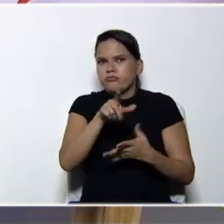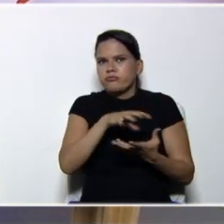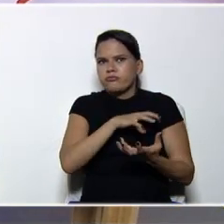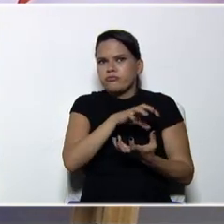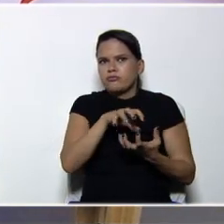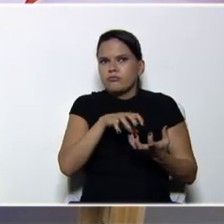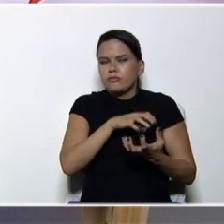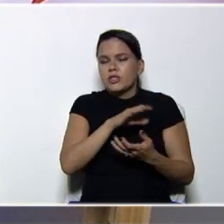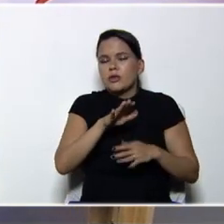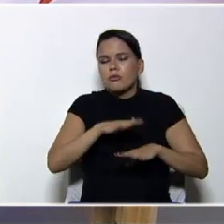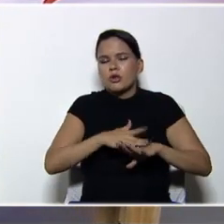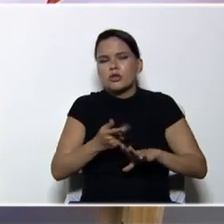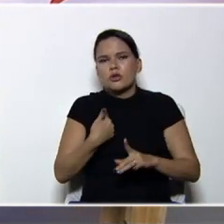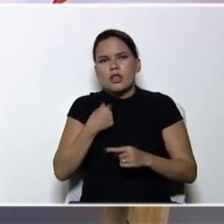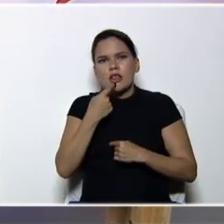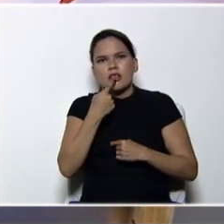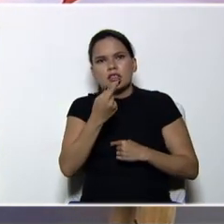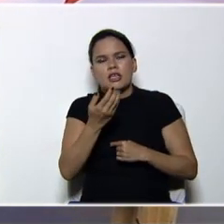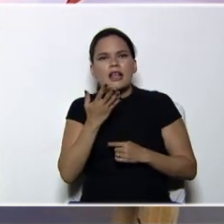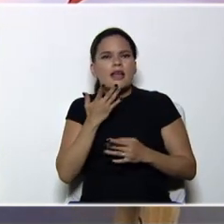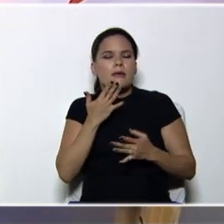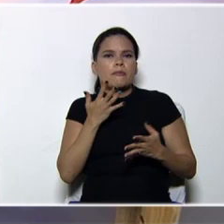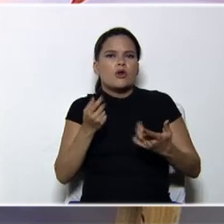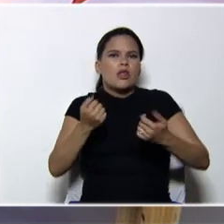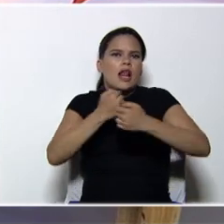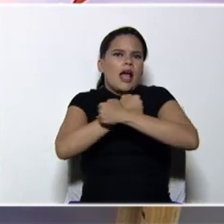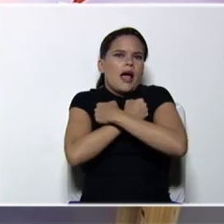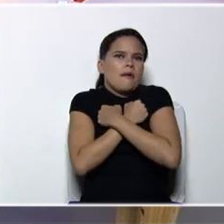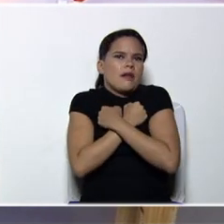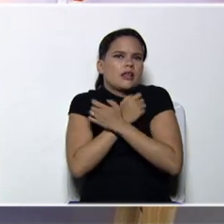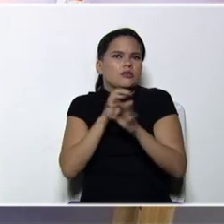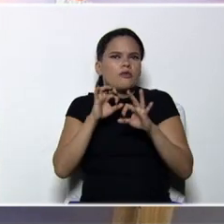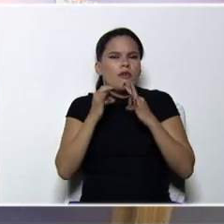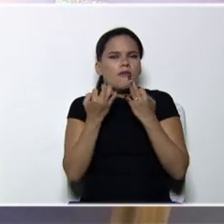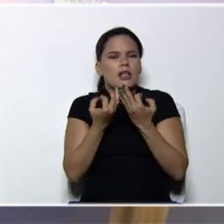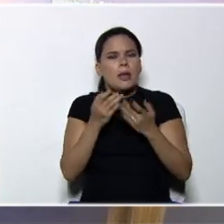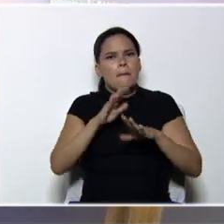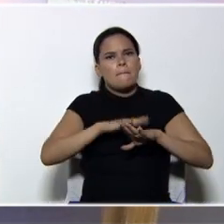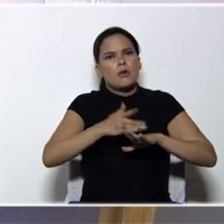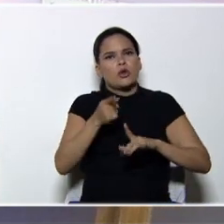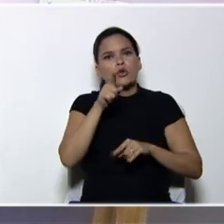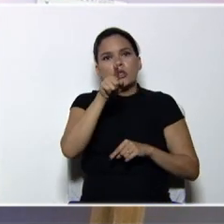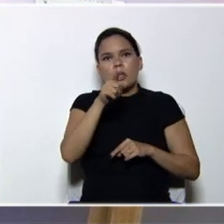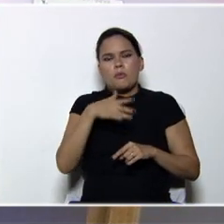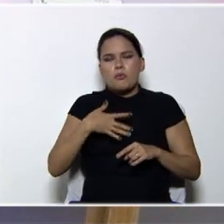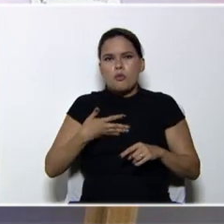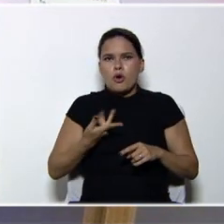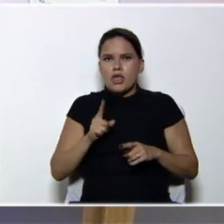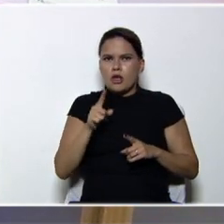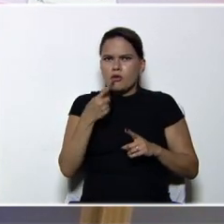por eso les hacía el ejemplo del abrazo en familia, porque usted puede de alguna manera